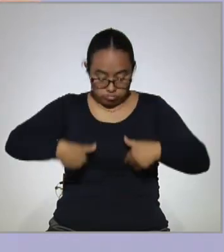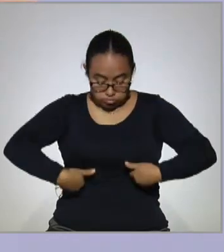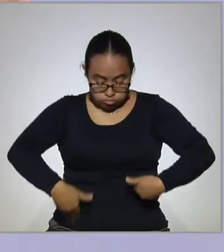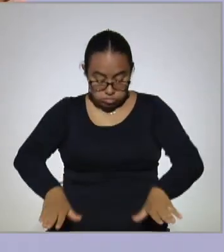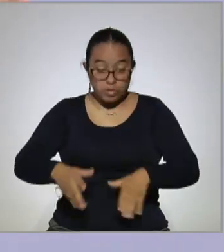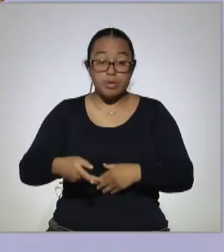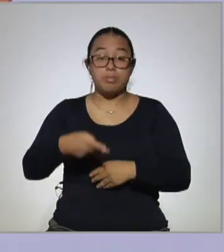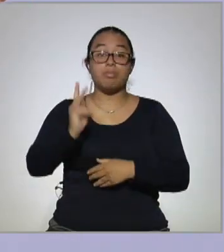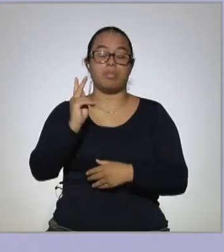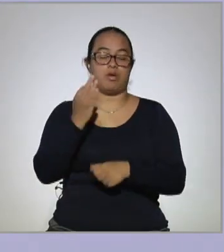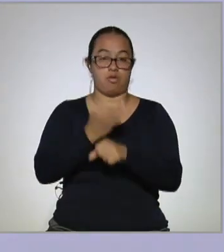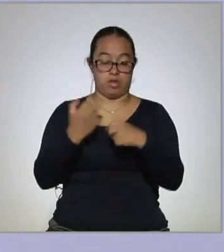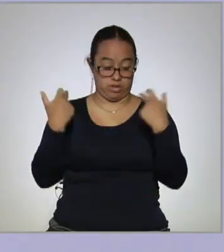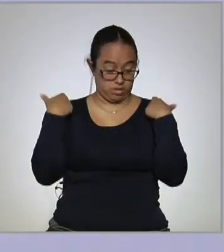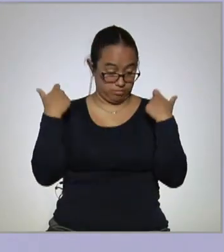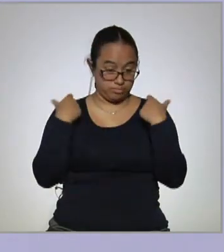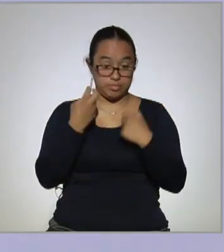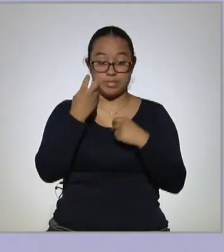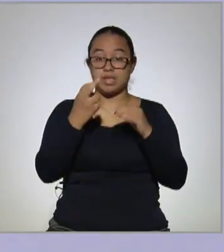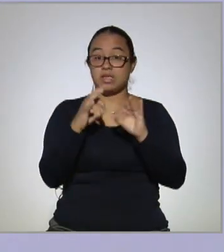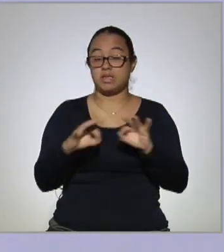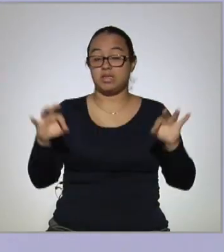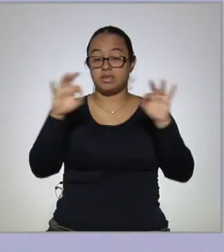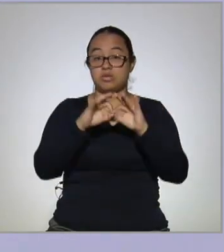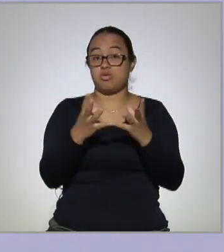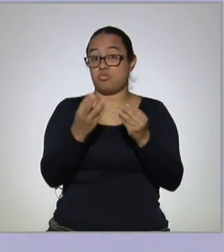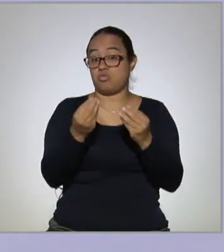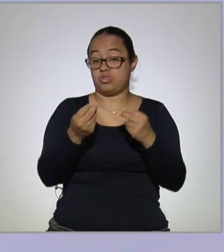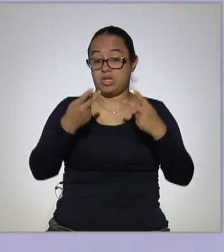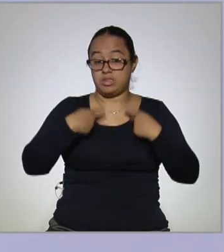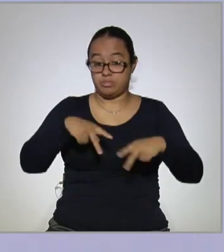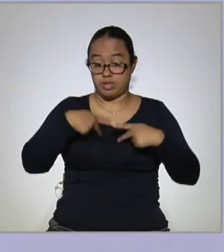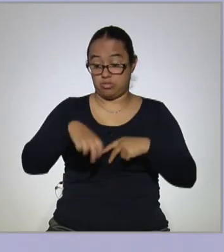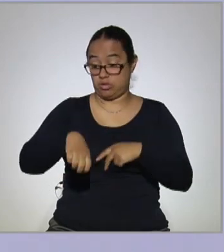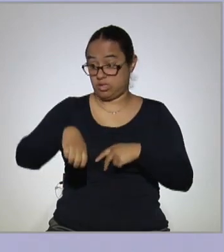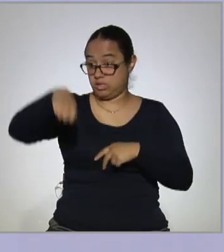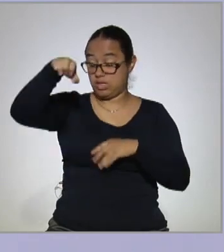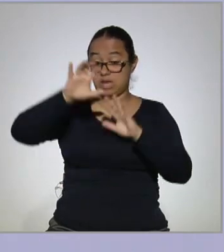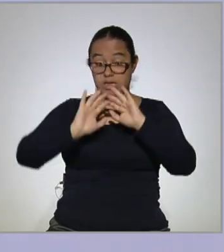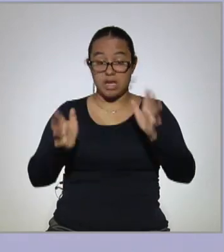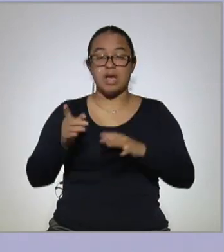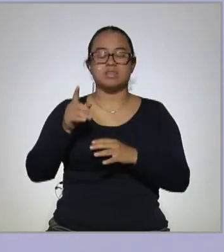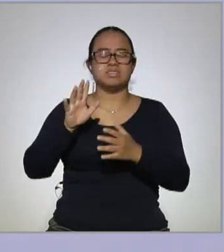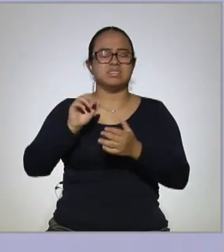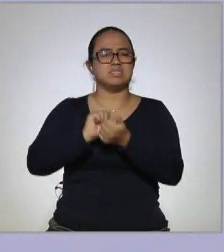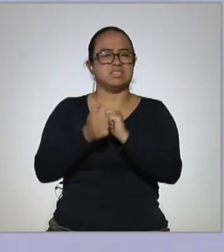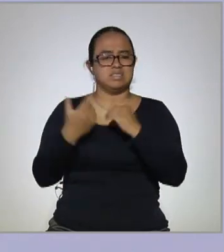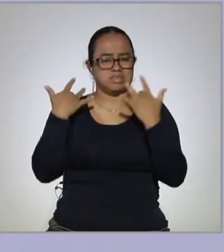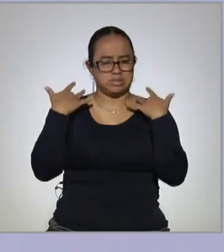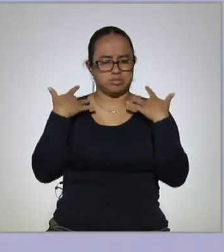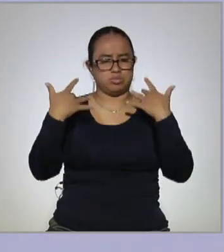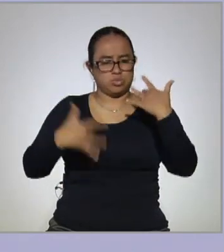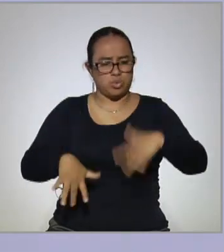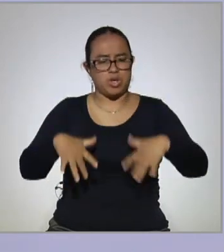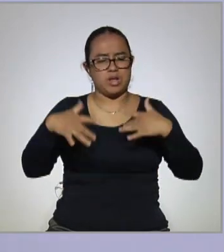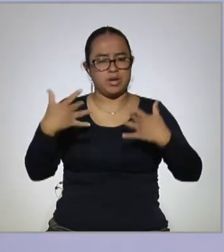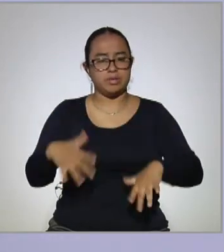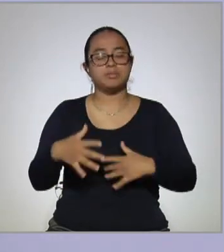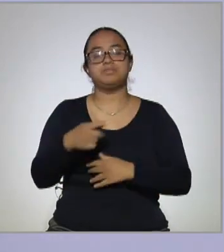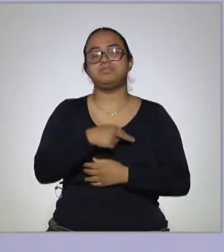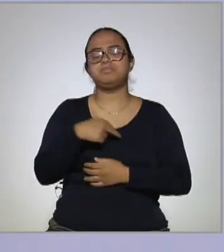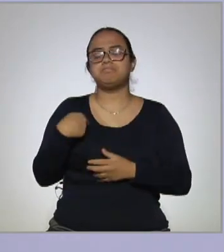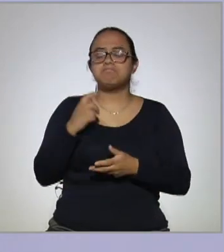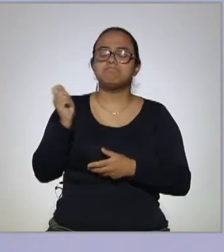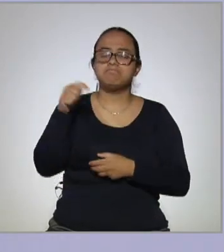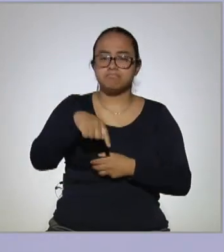de dar un dato que es muy interesante. Una gran cantidad de personas después de cierta edad tienen molestias de hombro. Entonces aquí lo que hacemos en Diálogos